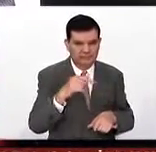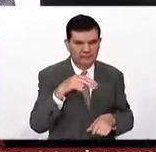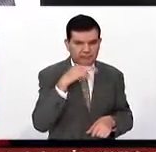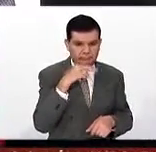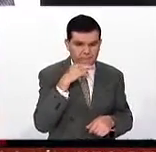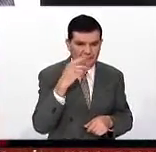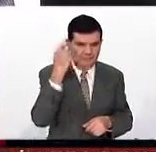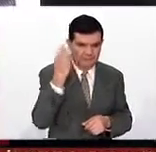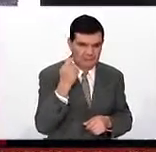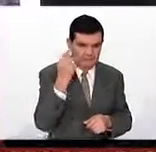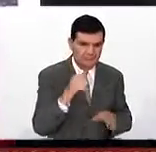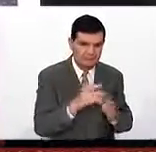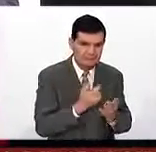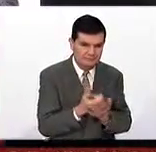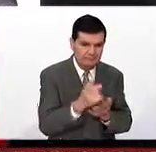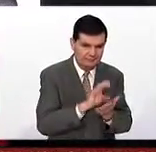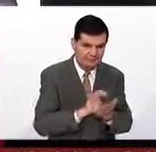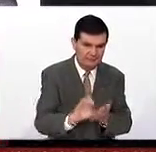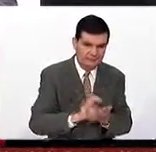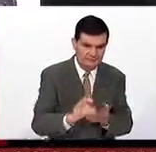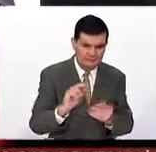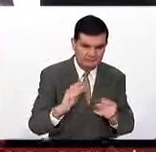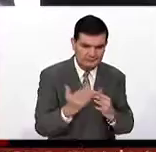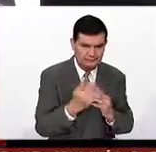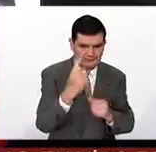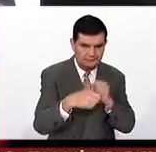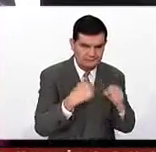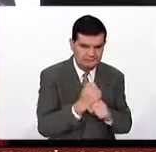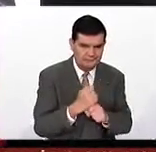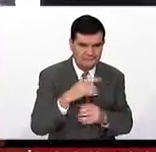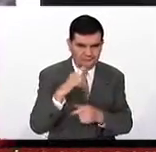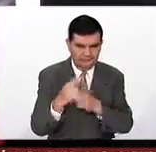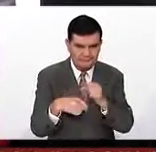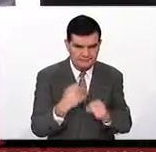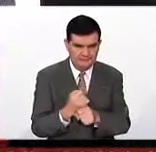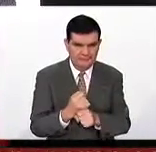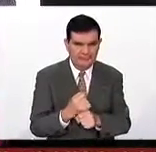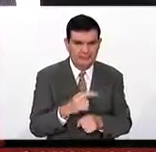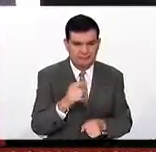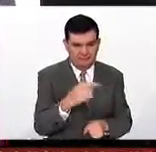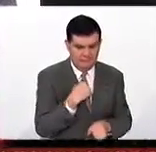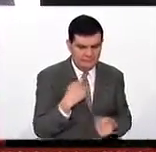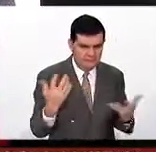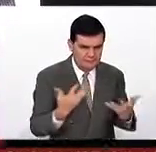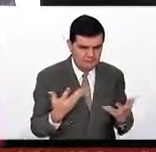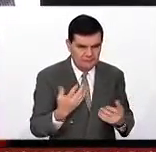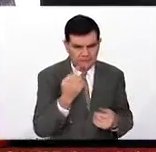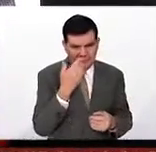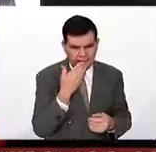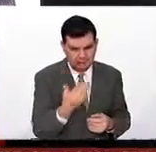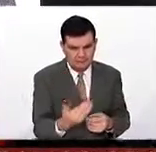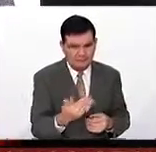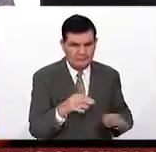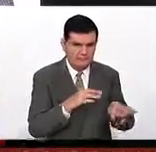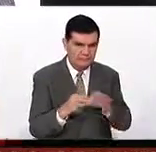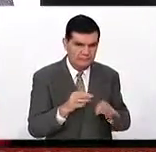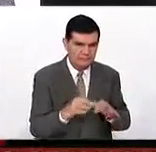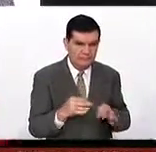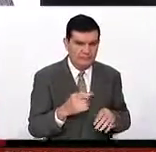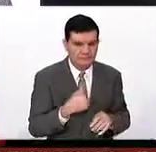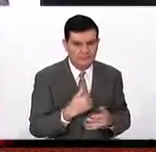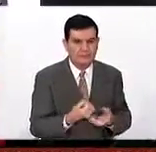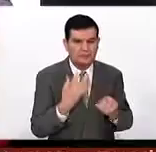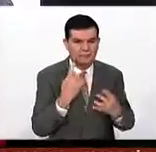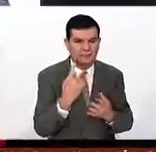el aguinaldo es parte de nuestro ingreso anual entonces un ejercicio sano al respecto decía radio